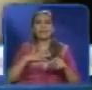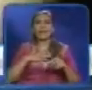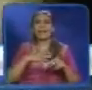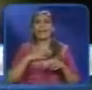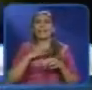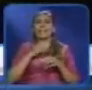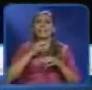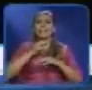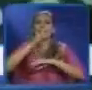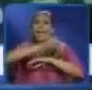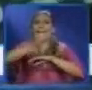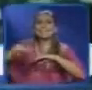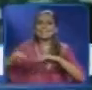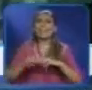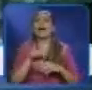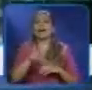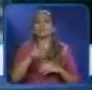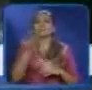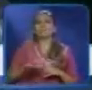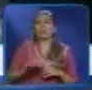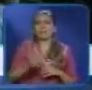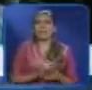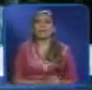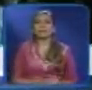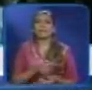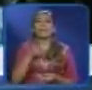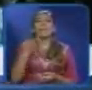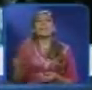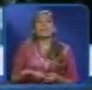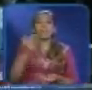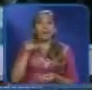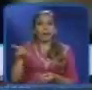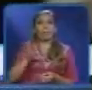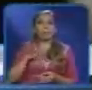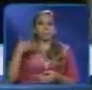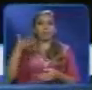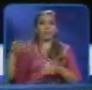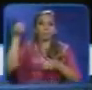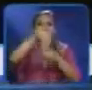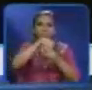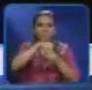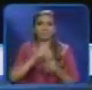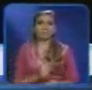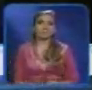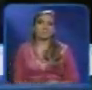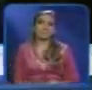en este musical. Y qué mejor que Cabas para desarrollar esta propuesta en las tablas.